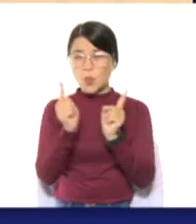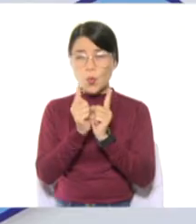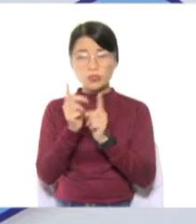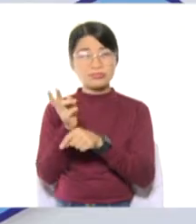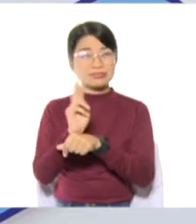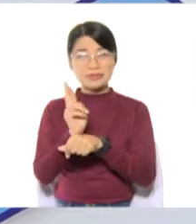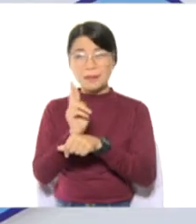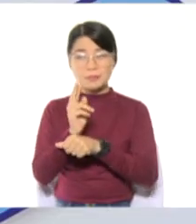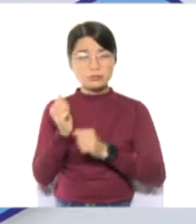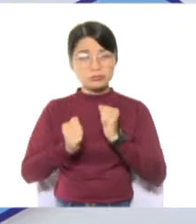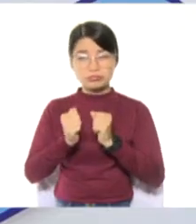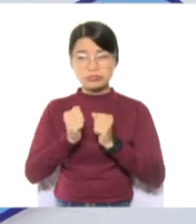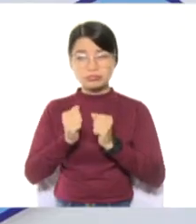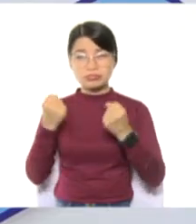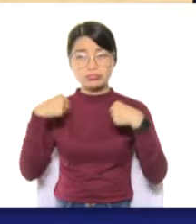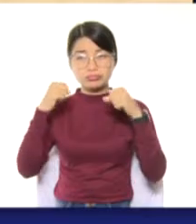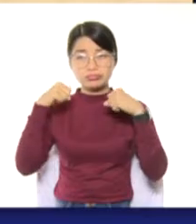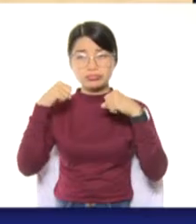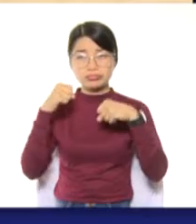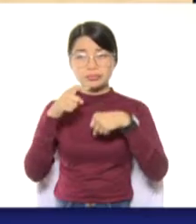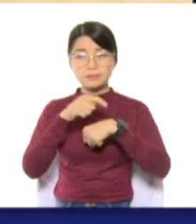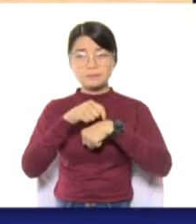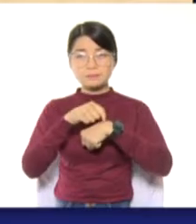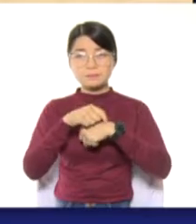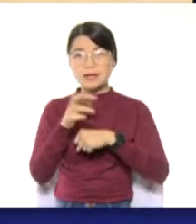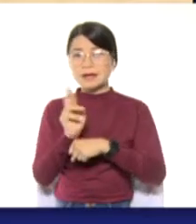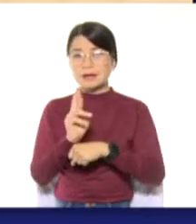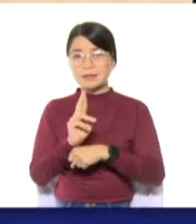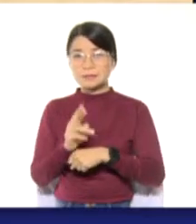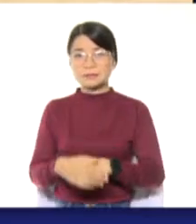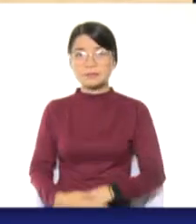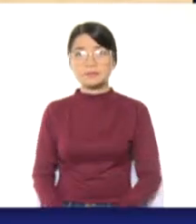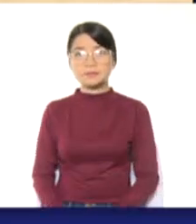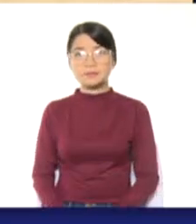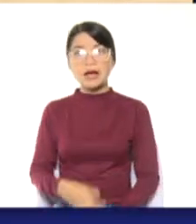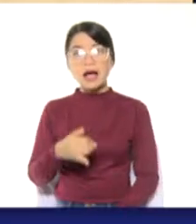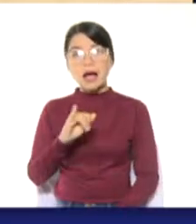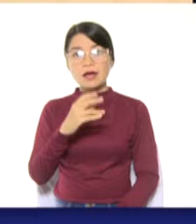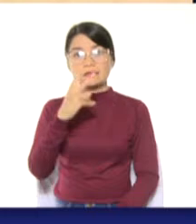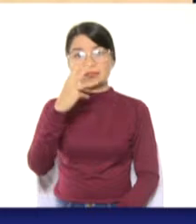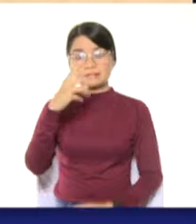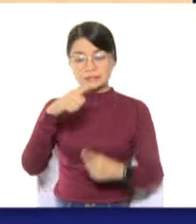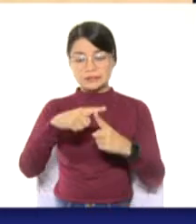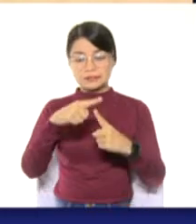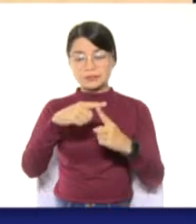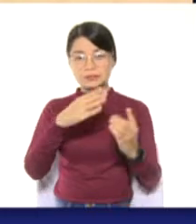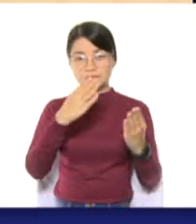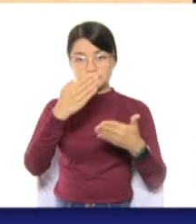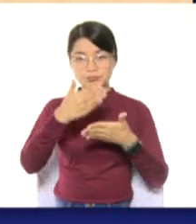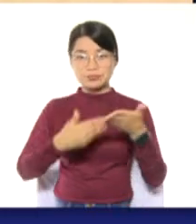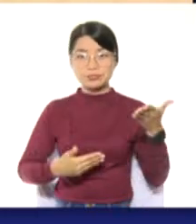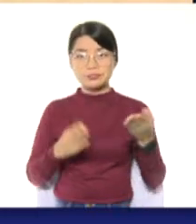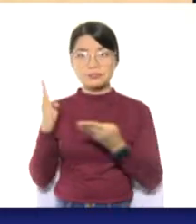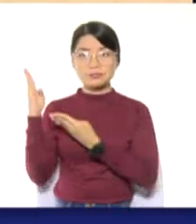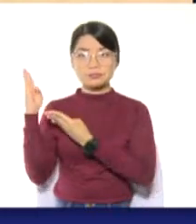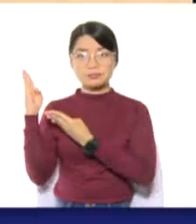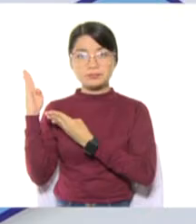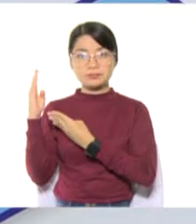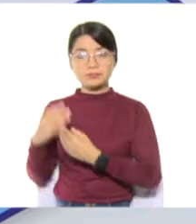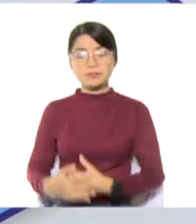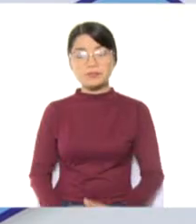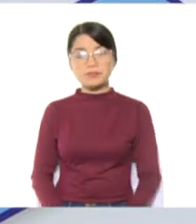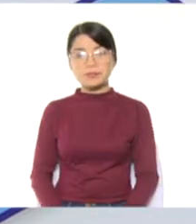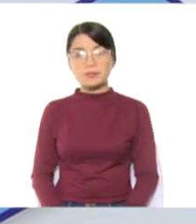los factores que inciden en la velocidad se destaca la velocidad de reacción, la facultad de aceleración, la velocidad de acción y la